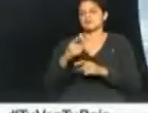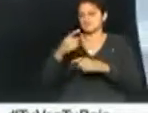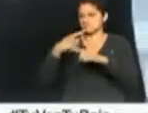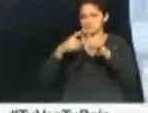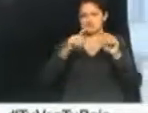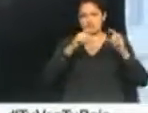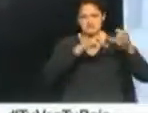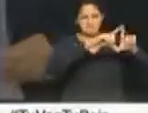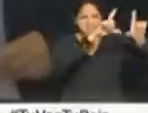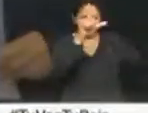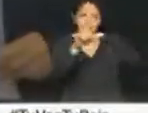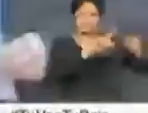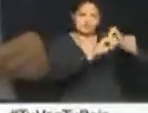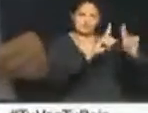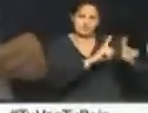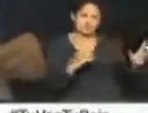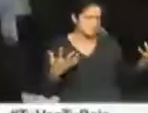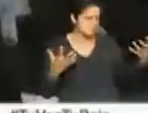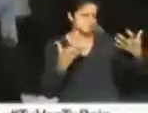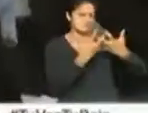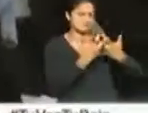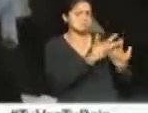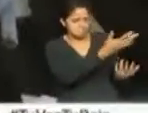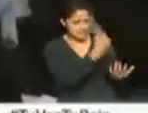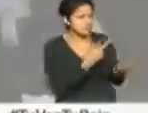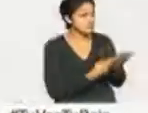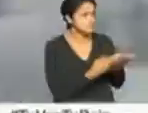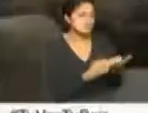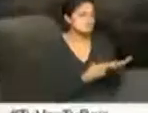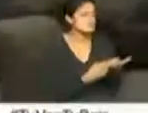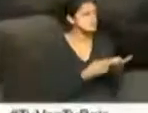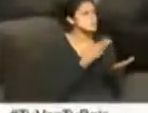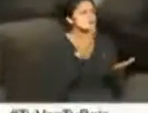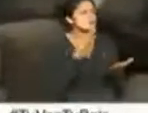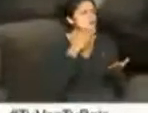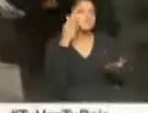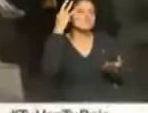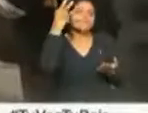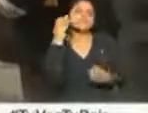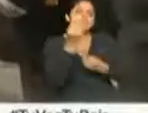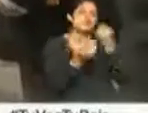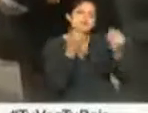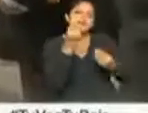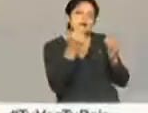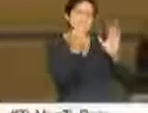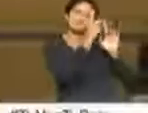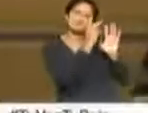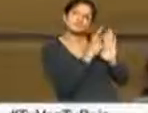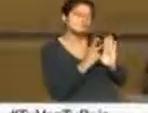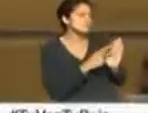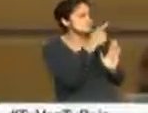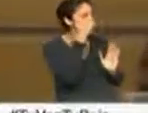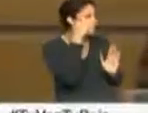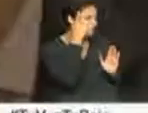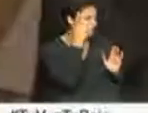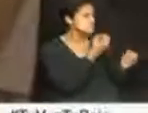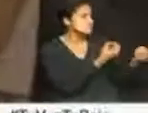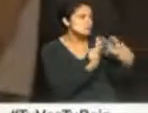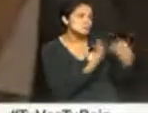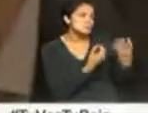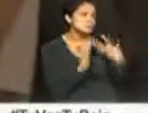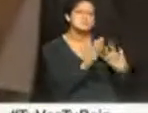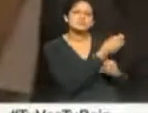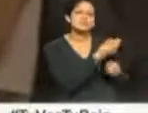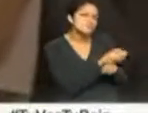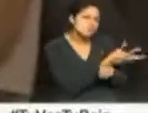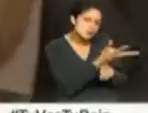otros, mantuvieron una reunión para conocer el detalle de la cumbre. En dicha sesión se analizaron acciones y recogieron sugerencias